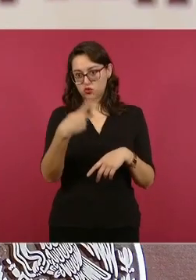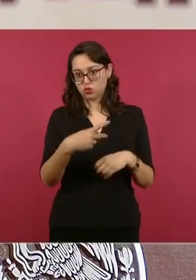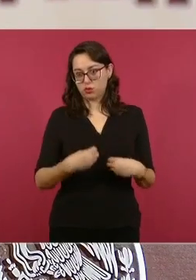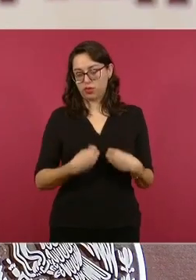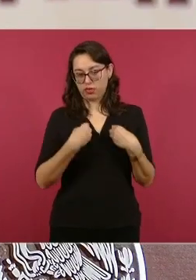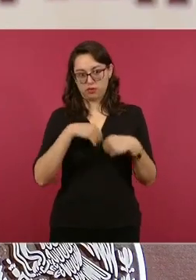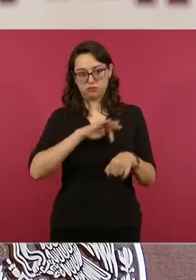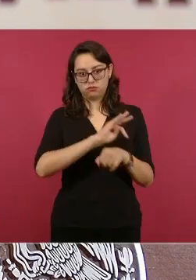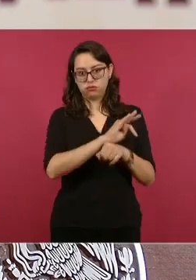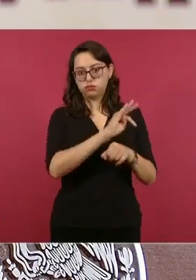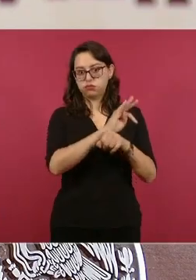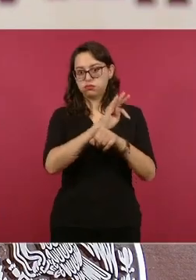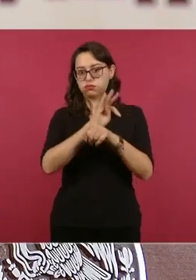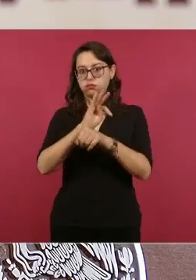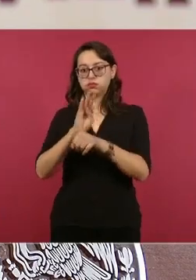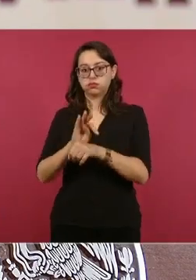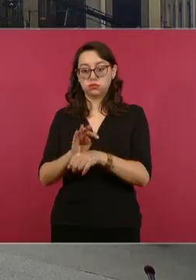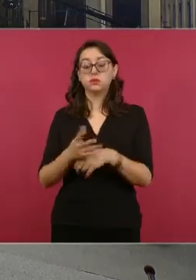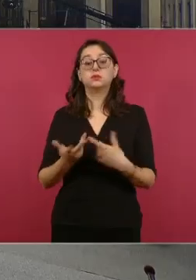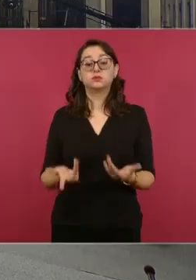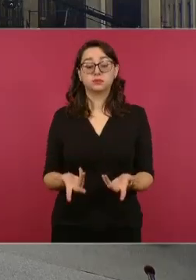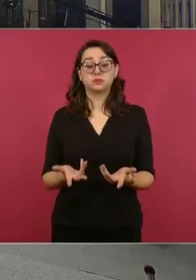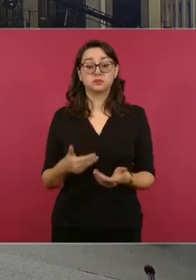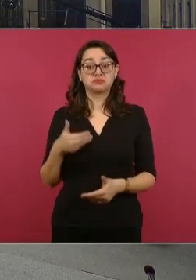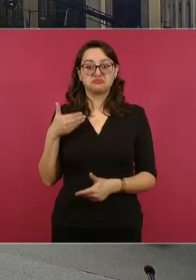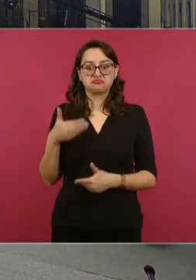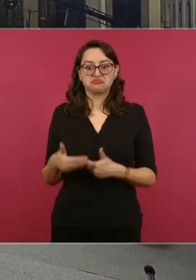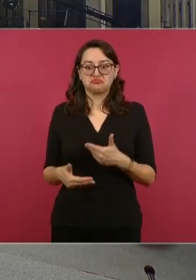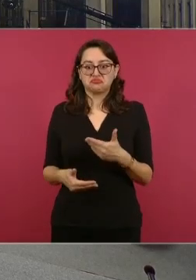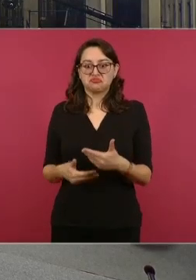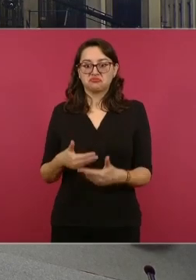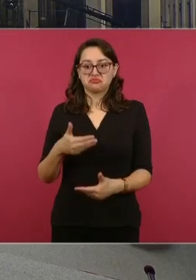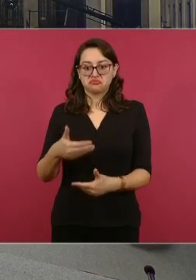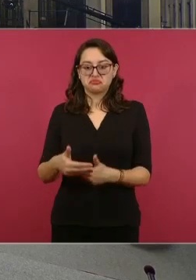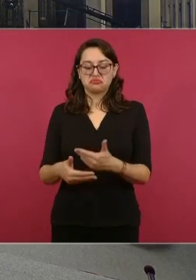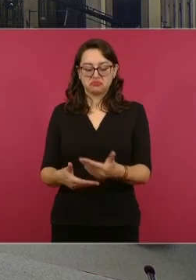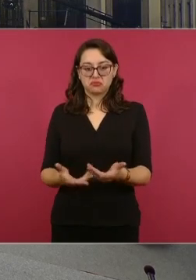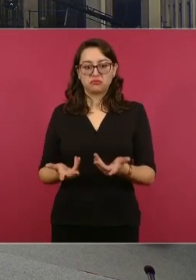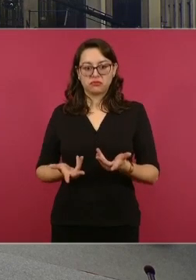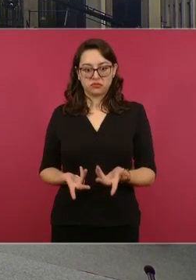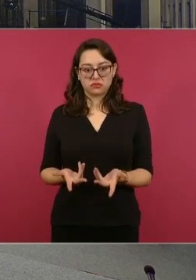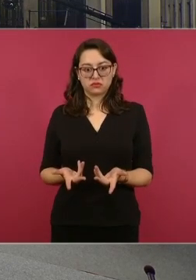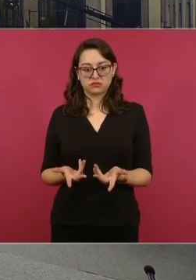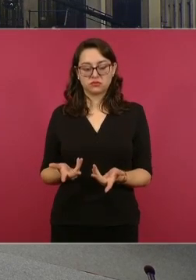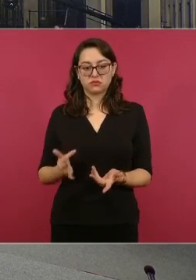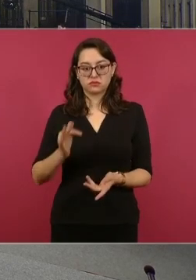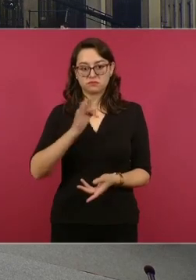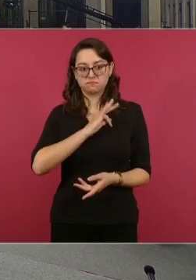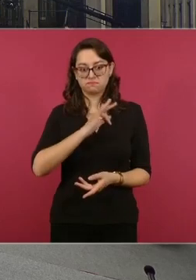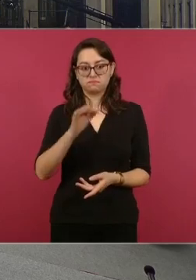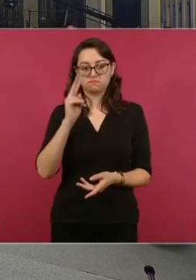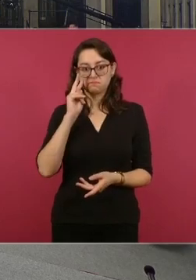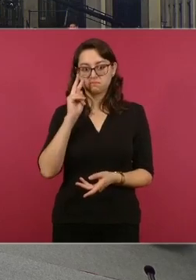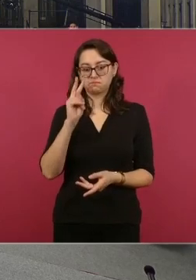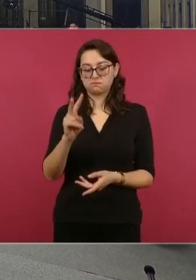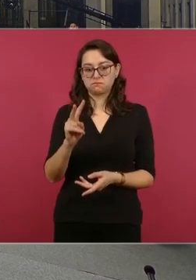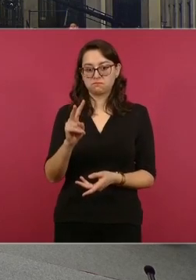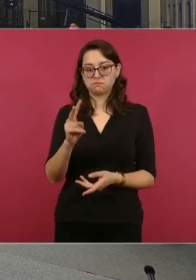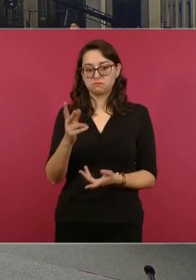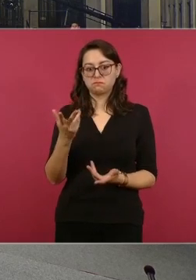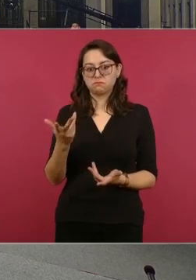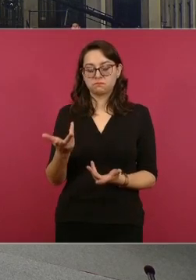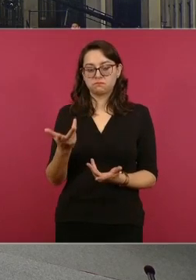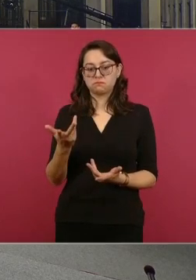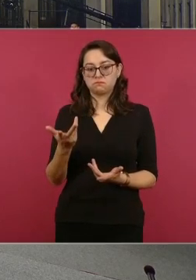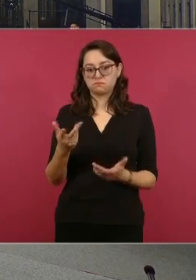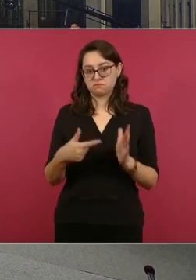sentido, el avance del reporte y la evaluación que se está construyendo sobre su participación en nuestro país, la